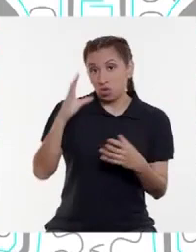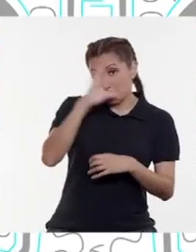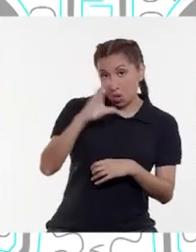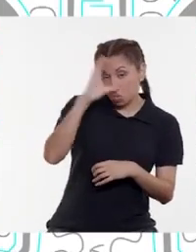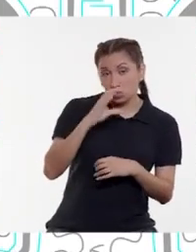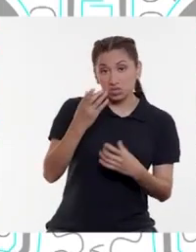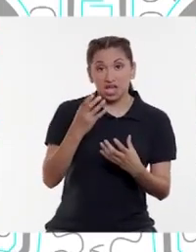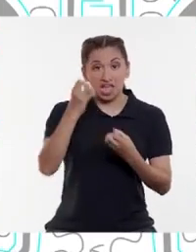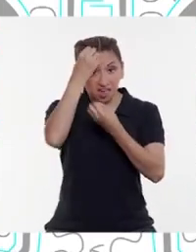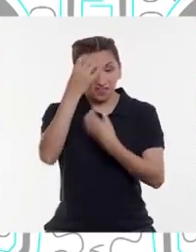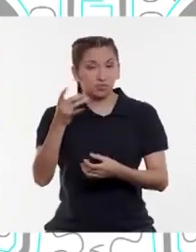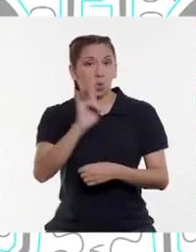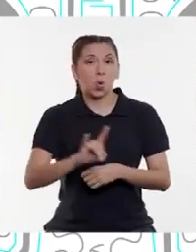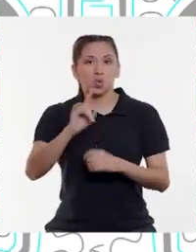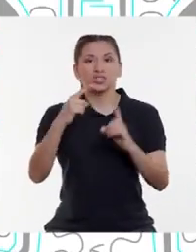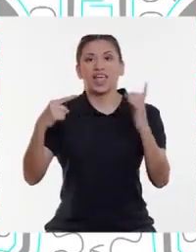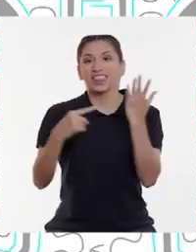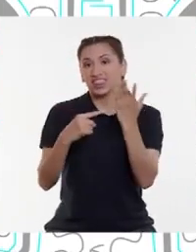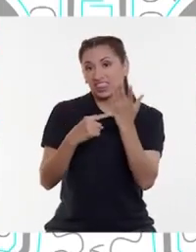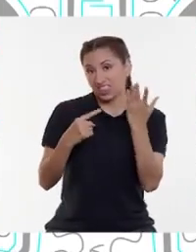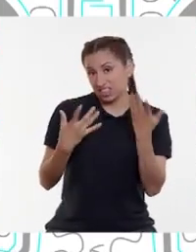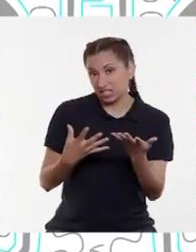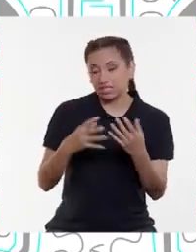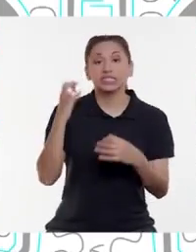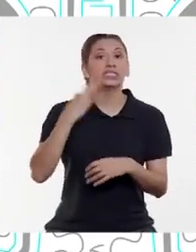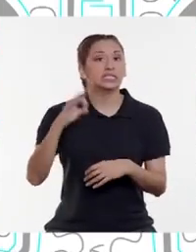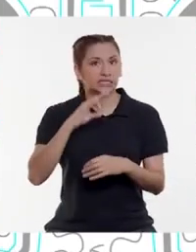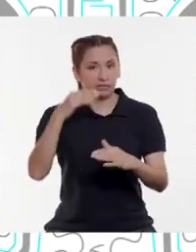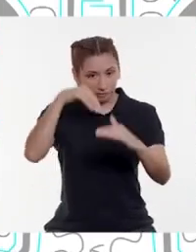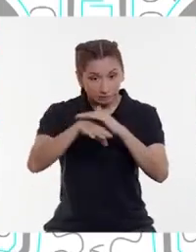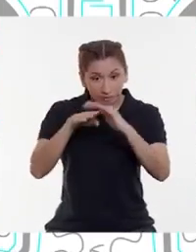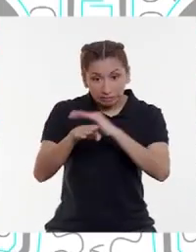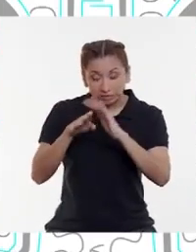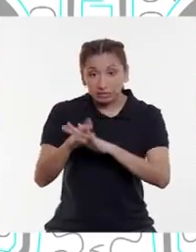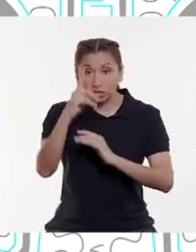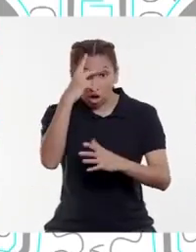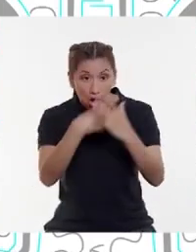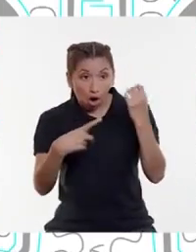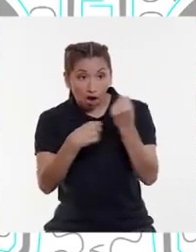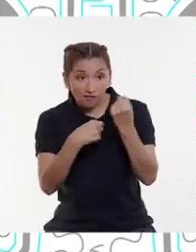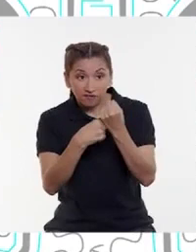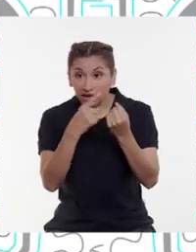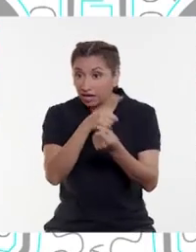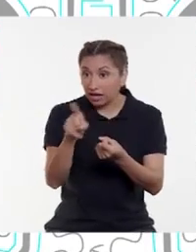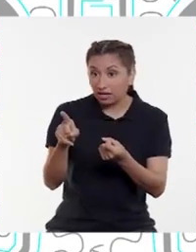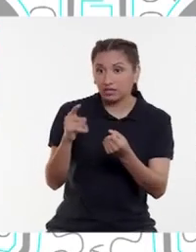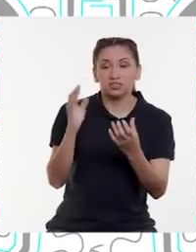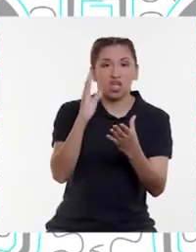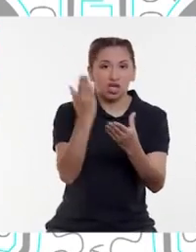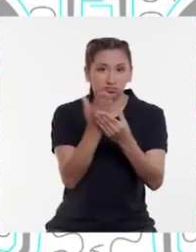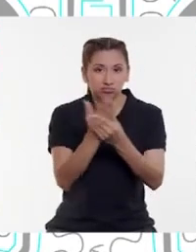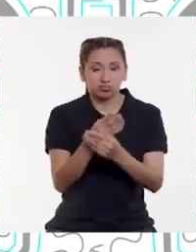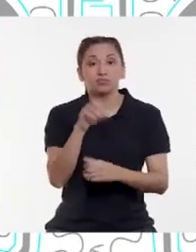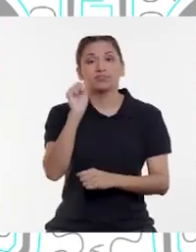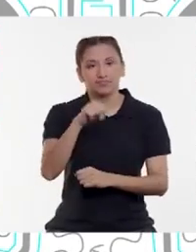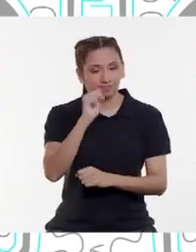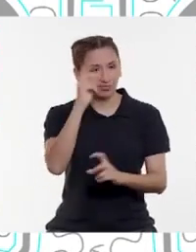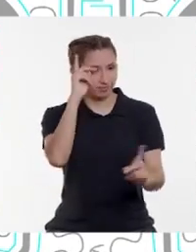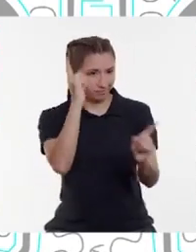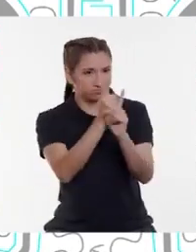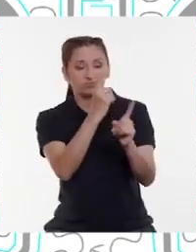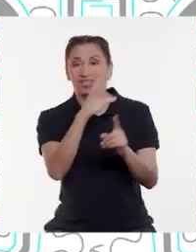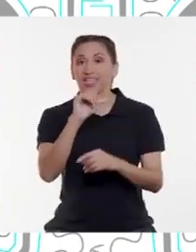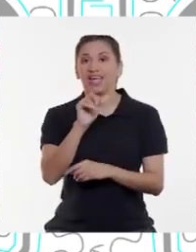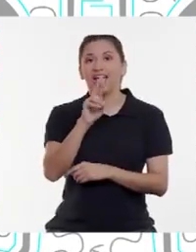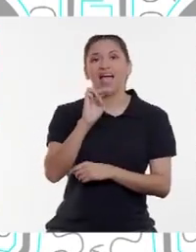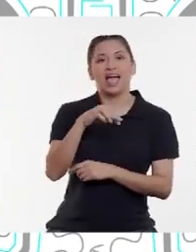información usando las TIC. Claro, siempre accediendo a páginas confiables o revisando enciclopedias científicas. Correcto,